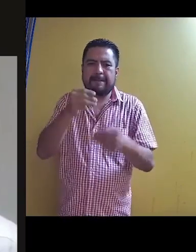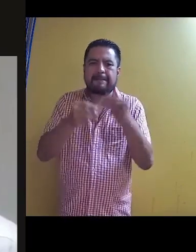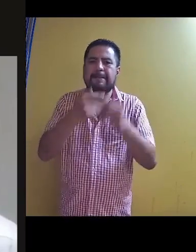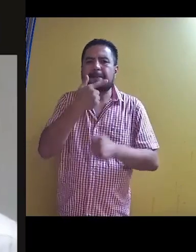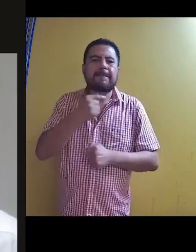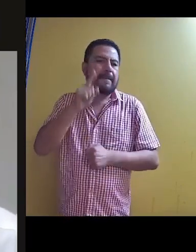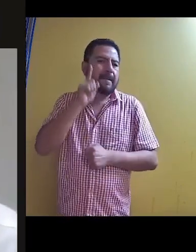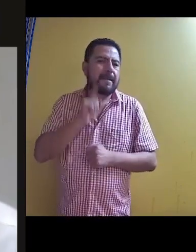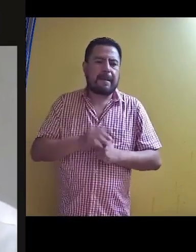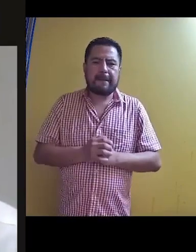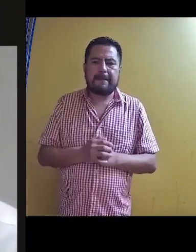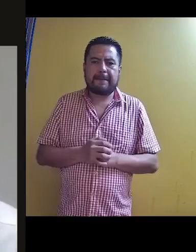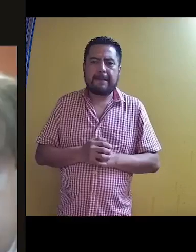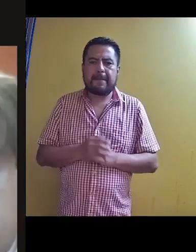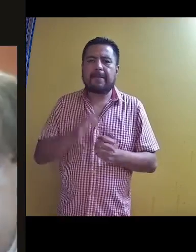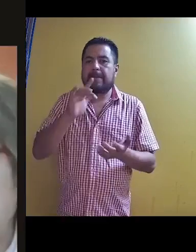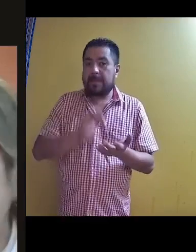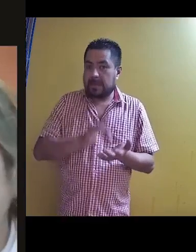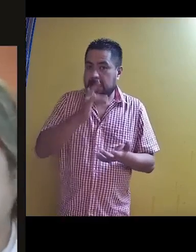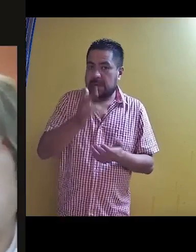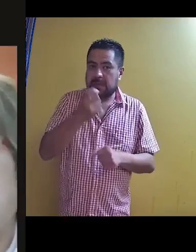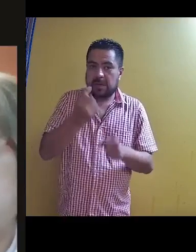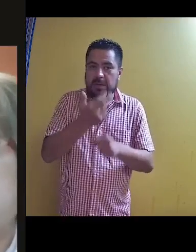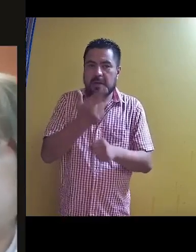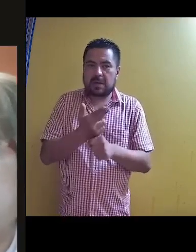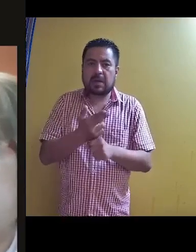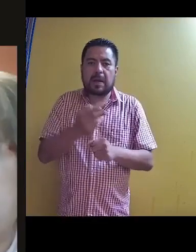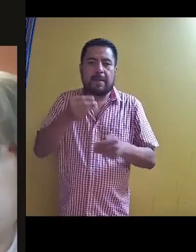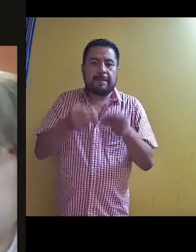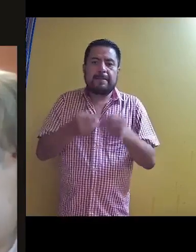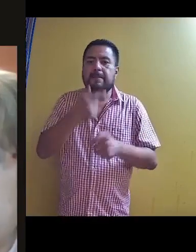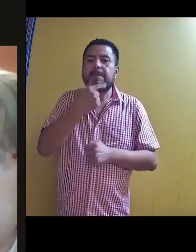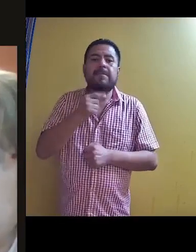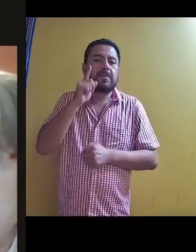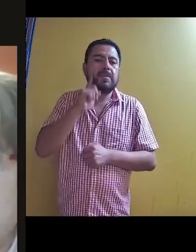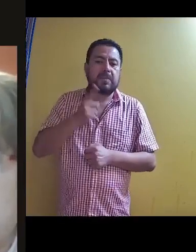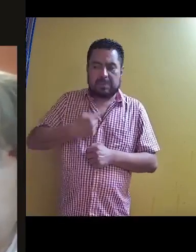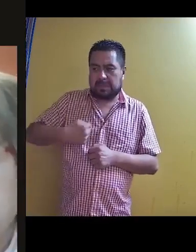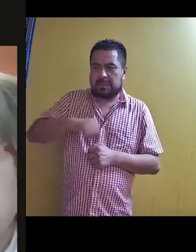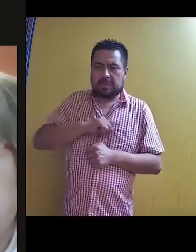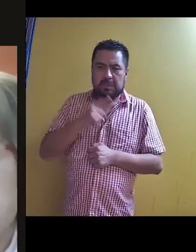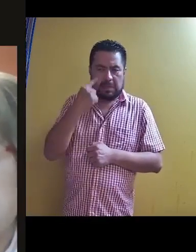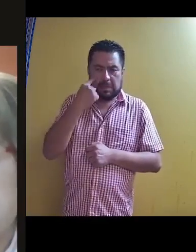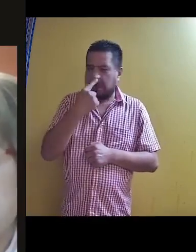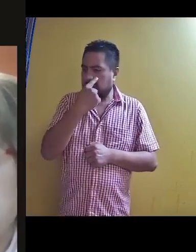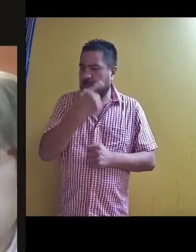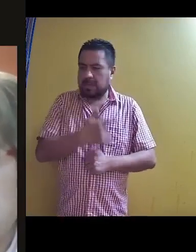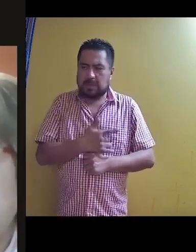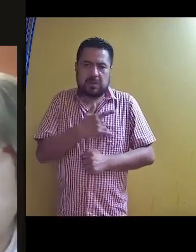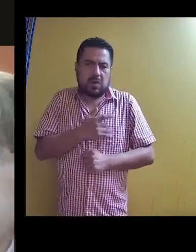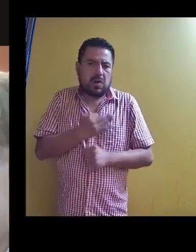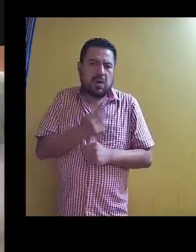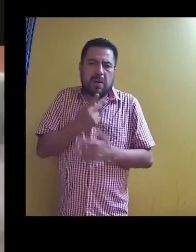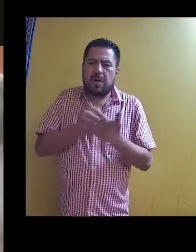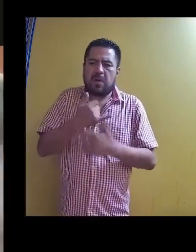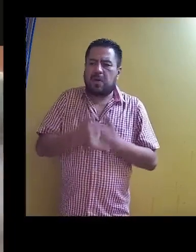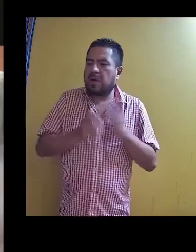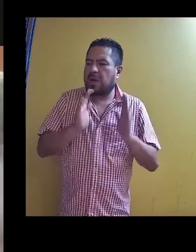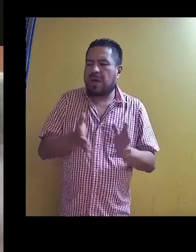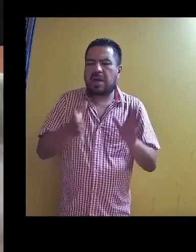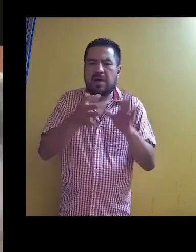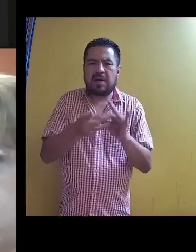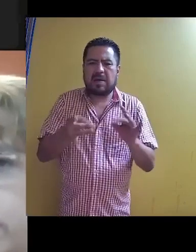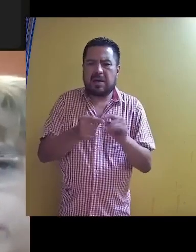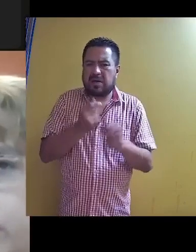magistrados. Gracias, secretario. Magistrada, magistrados, está a nuestra consideración el proyecto del que se ha dado